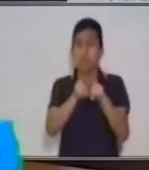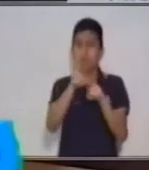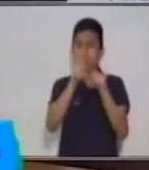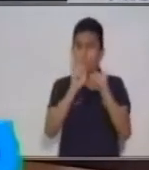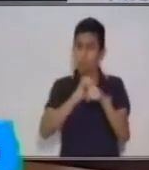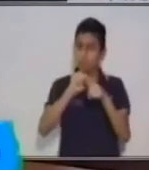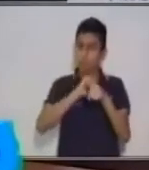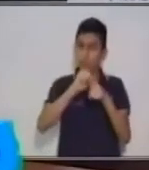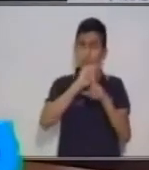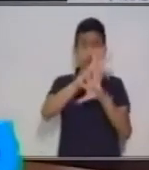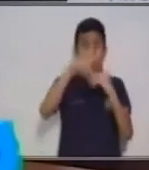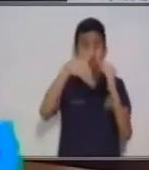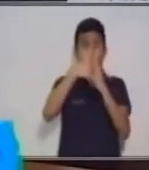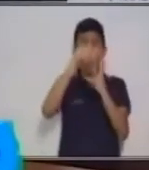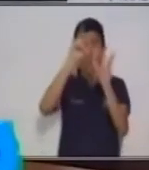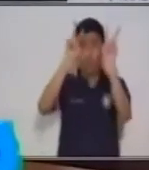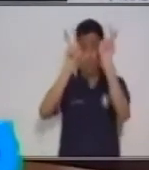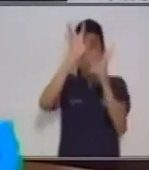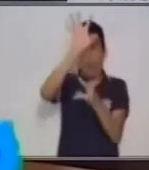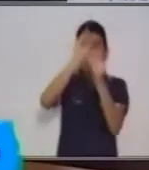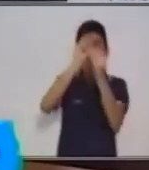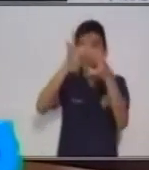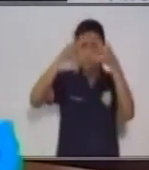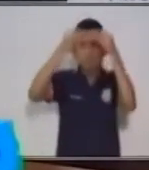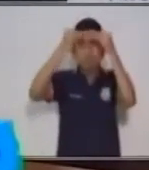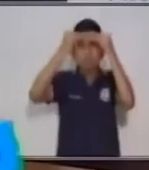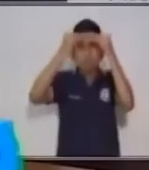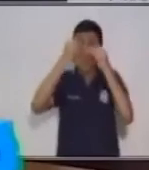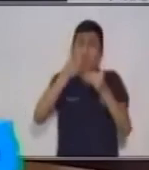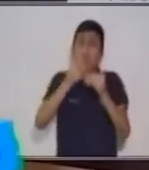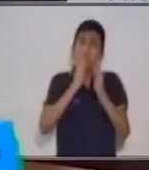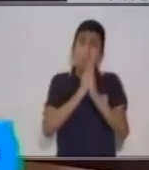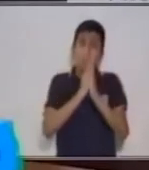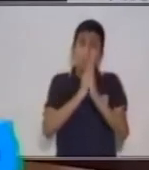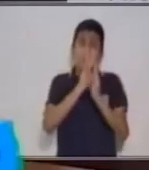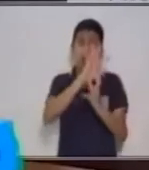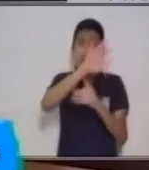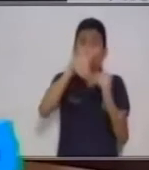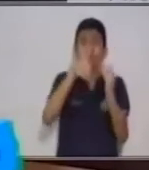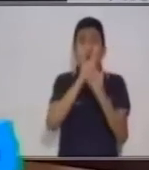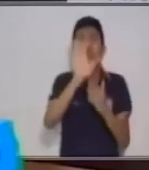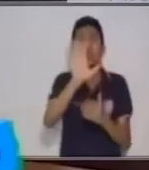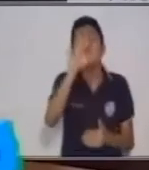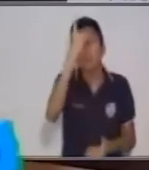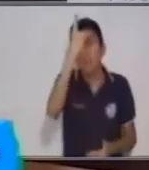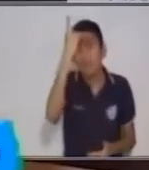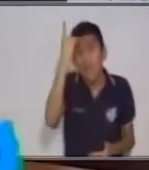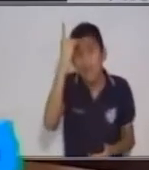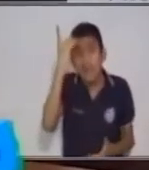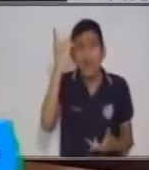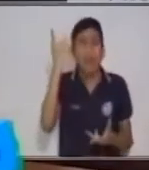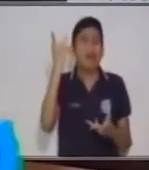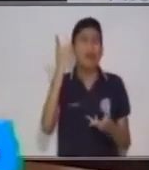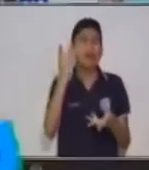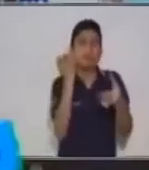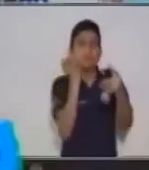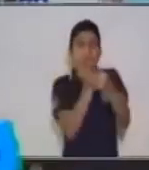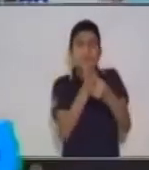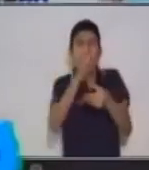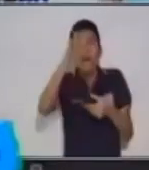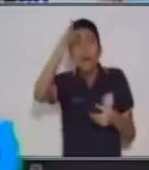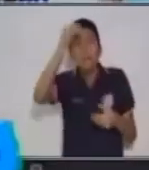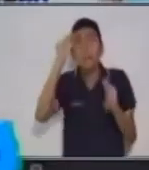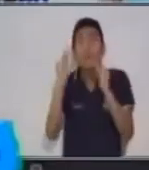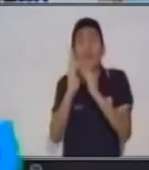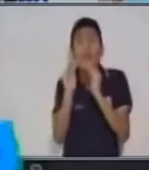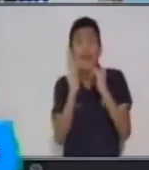puedas repasar todo lo que hemos aprendido. Recuerda, ten presente guardar tus trabajos y ejercicios en tu portafolio de